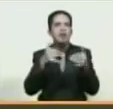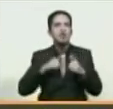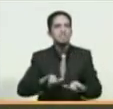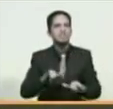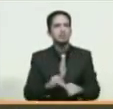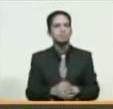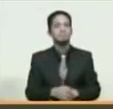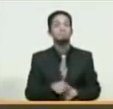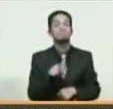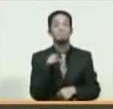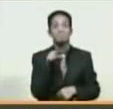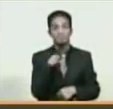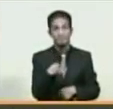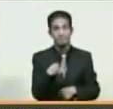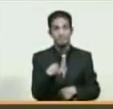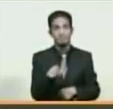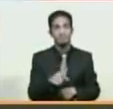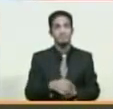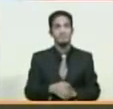ese ambiente,